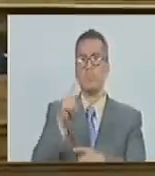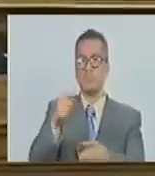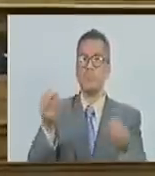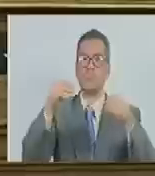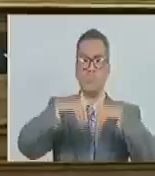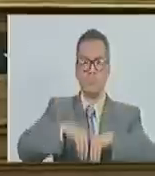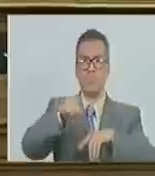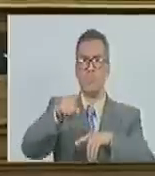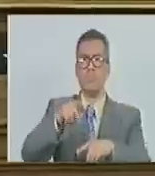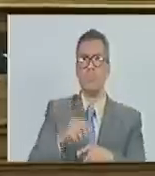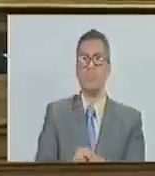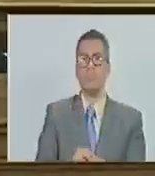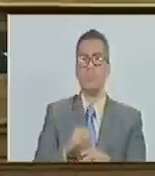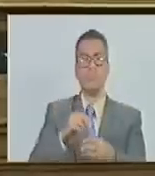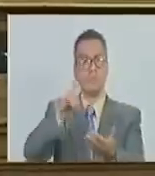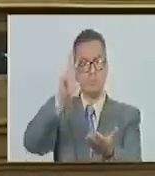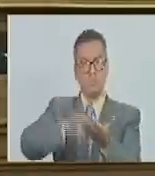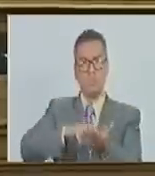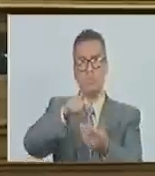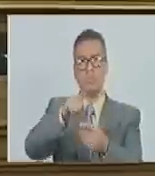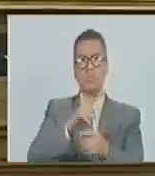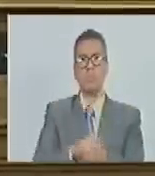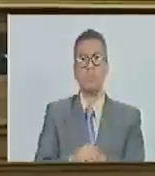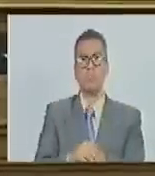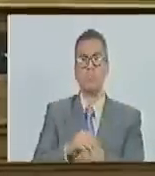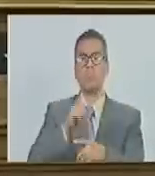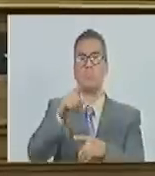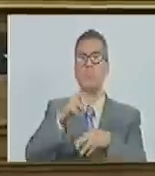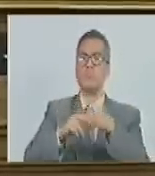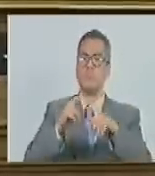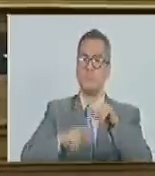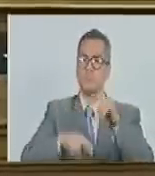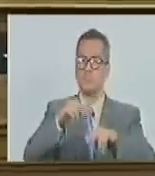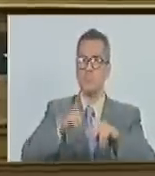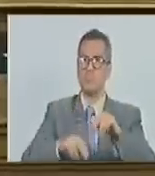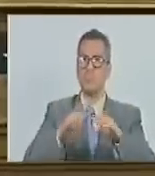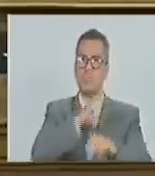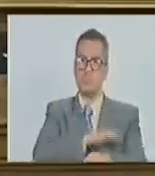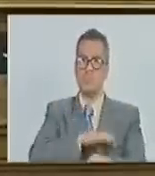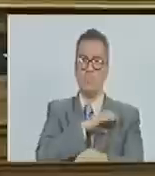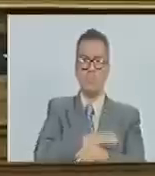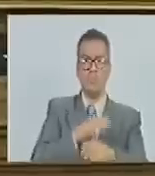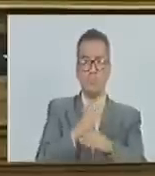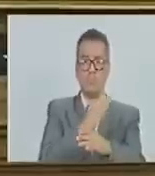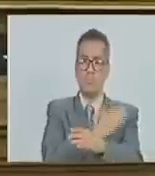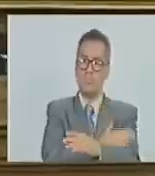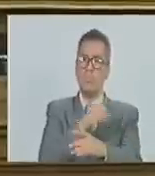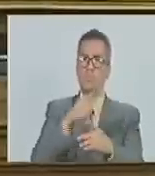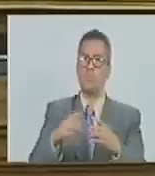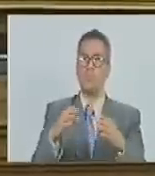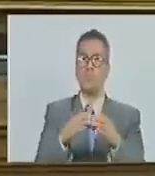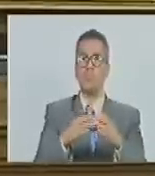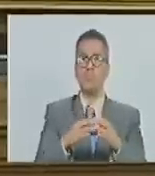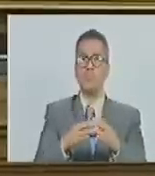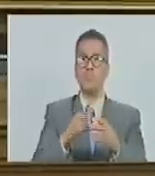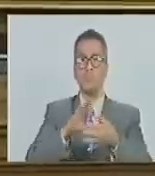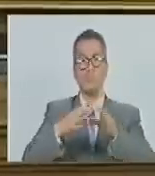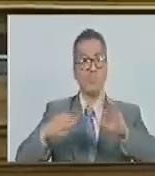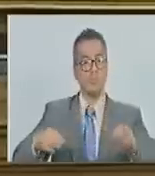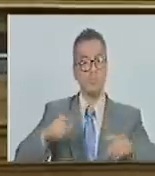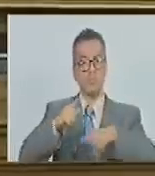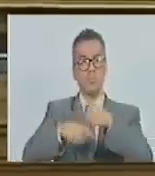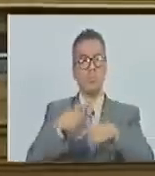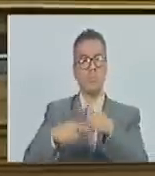de acuerdo con aprobar la conformación de la comisión preliminar que desencadene los